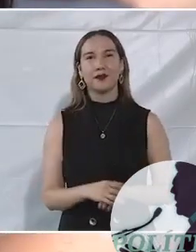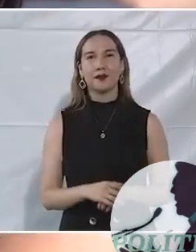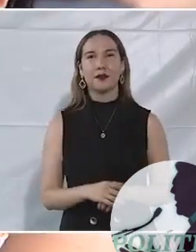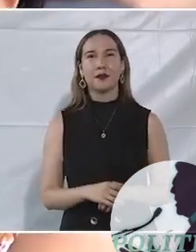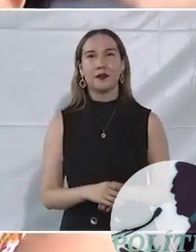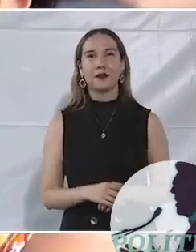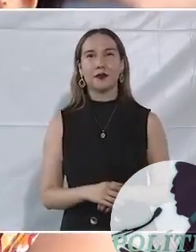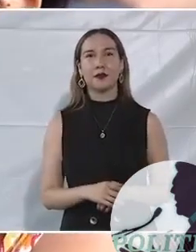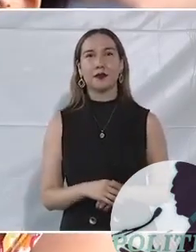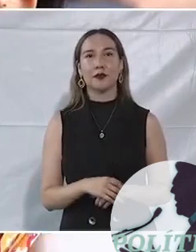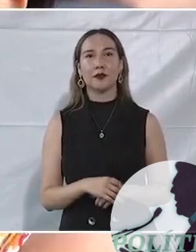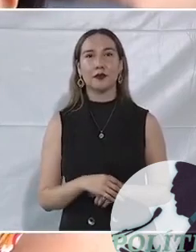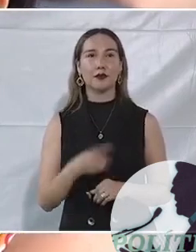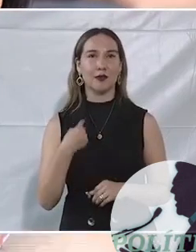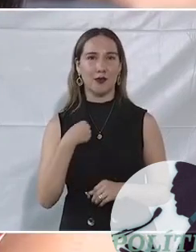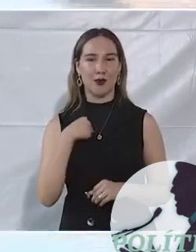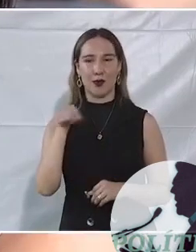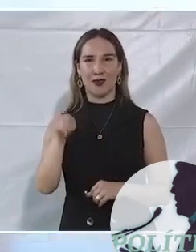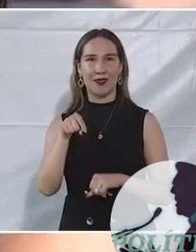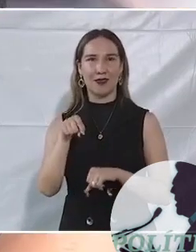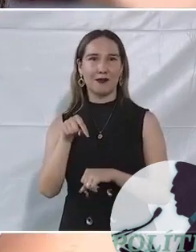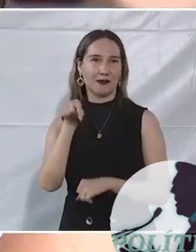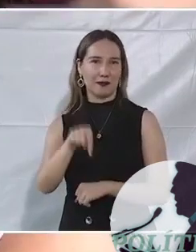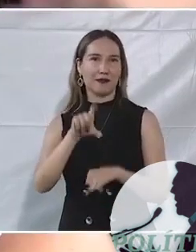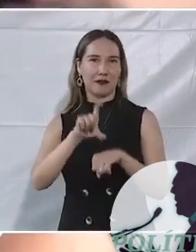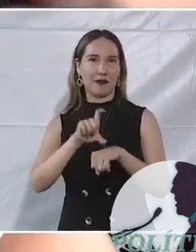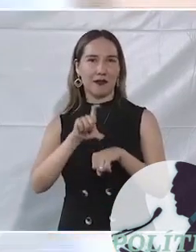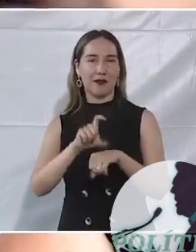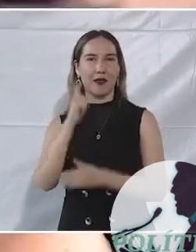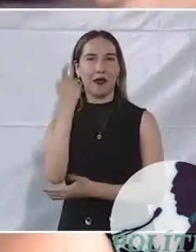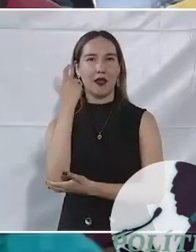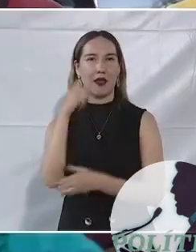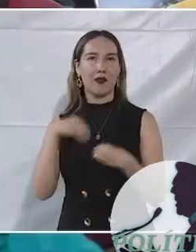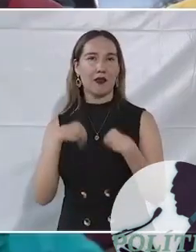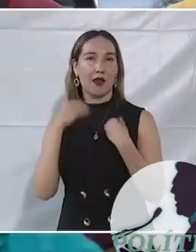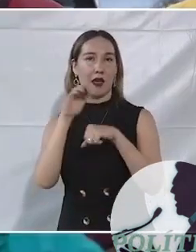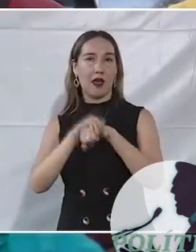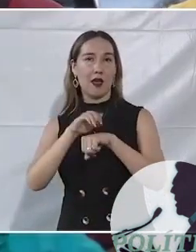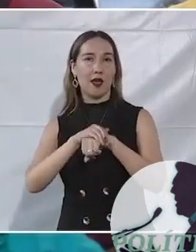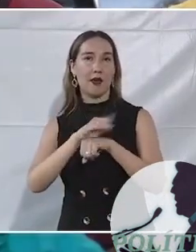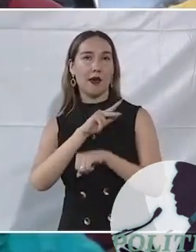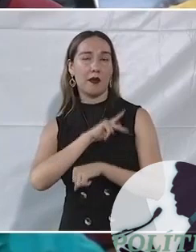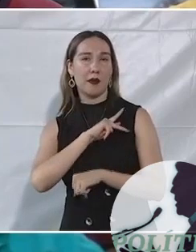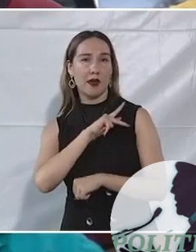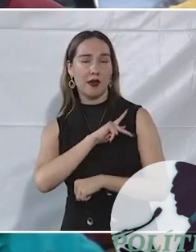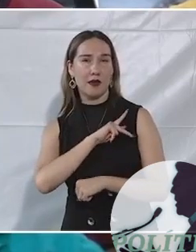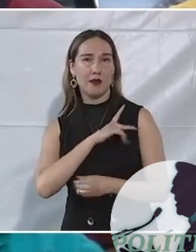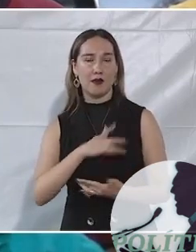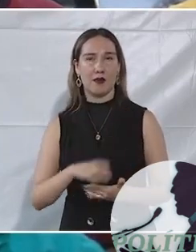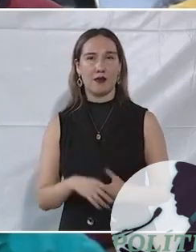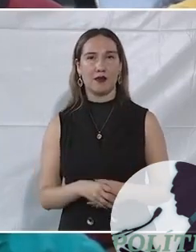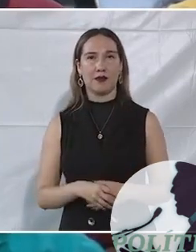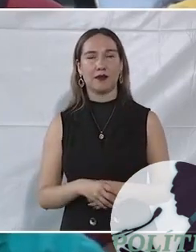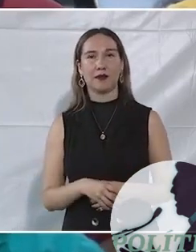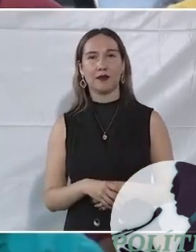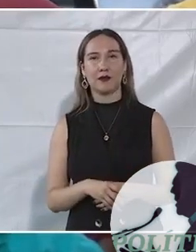tengo amigos. De aquí era el finado